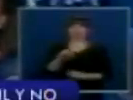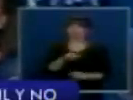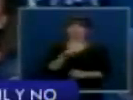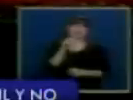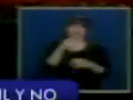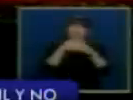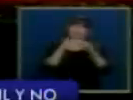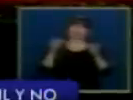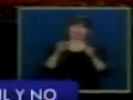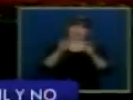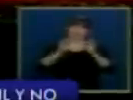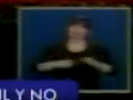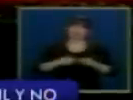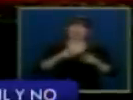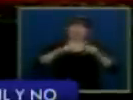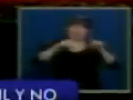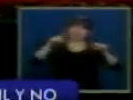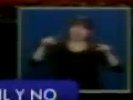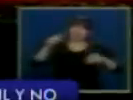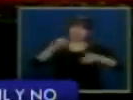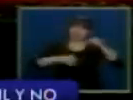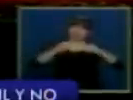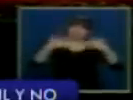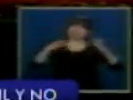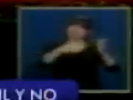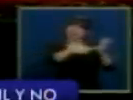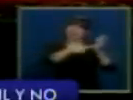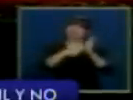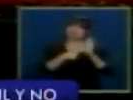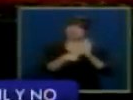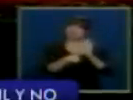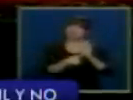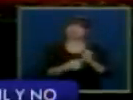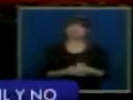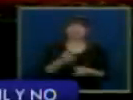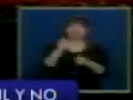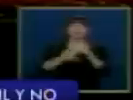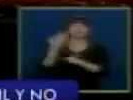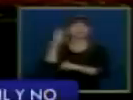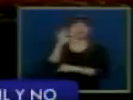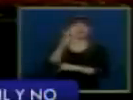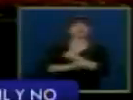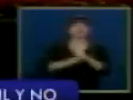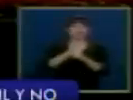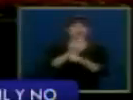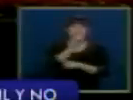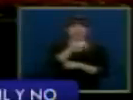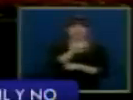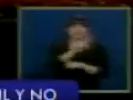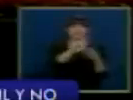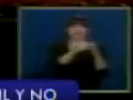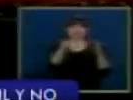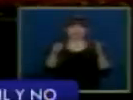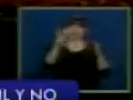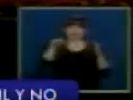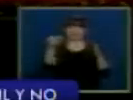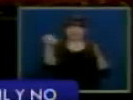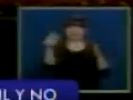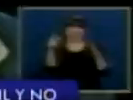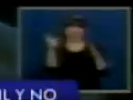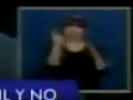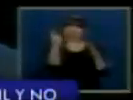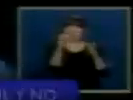gratuita. La estadística judicial lo demuestra. En los últimos 8 años, del 2006 al 2013, solo la